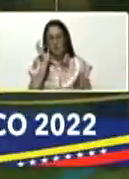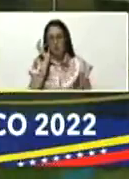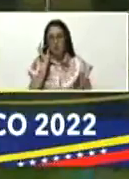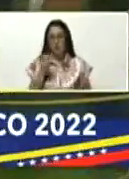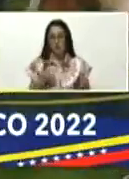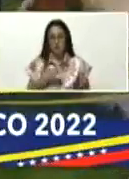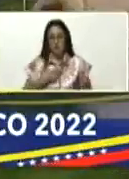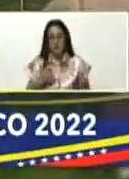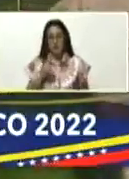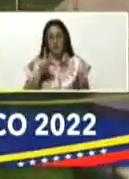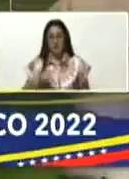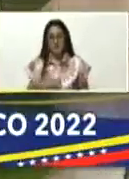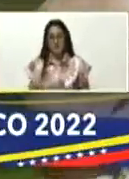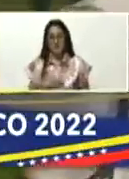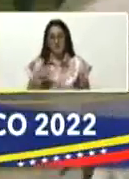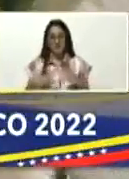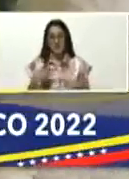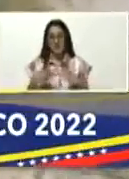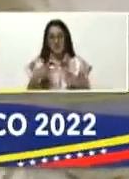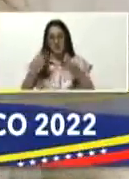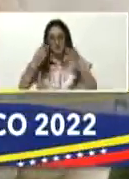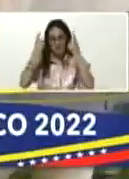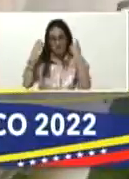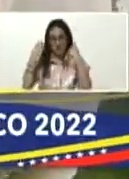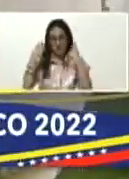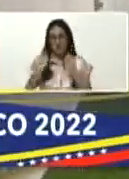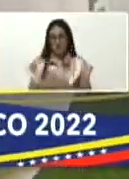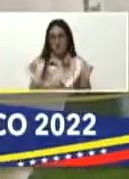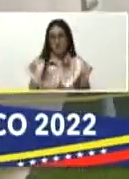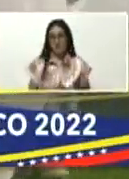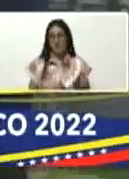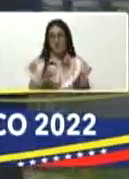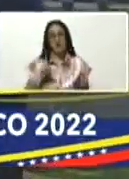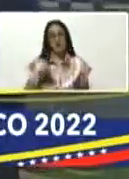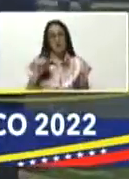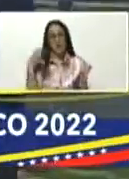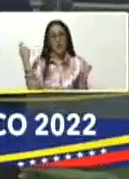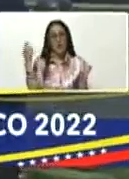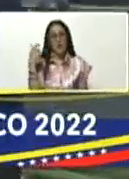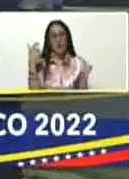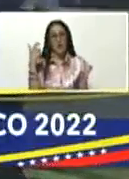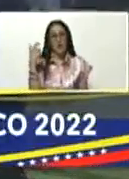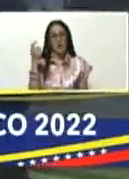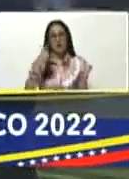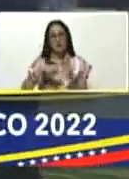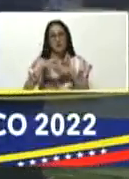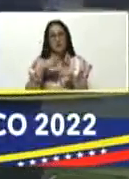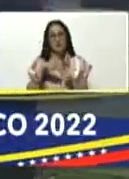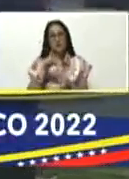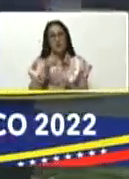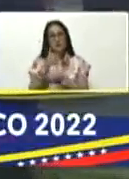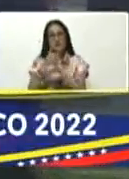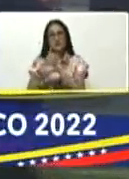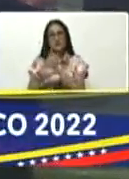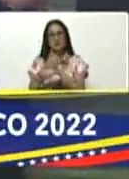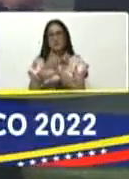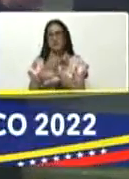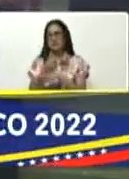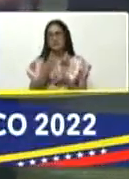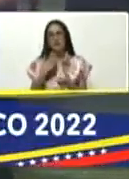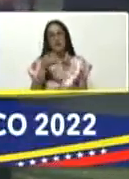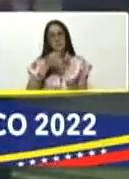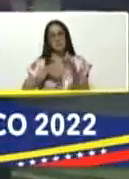que también esta productora caprina, además del Estado Guárico, de la asociación, una de las directivas, nos